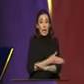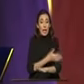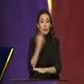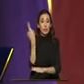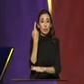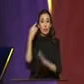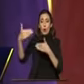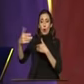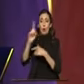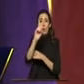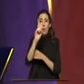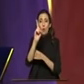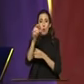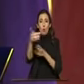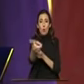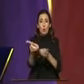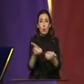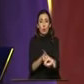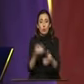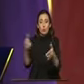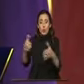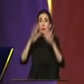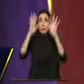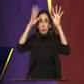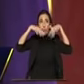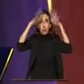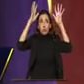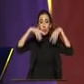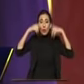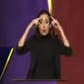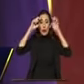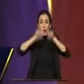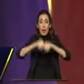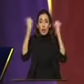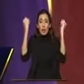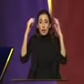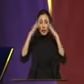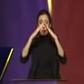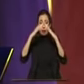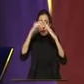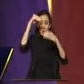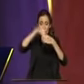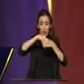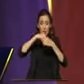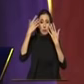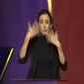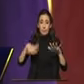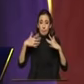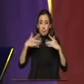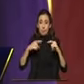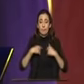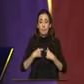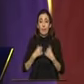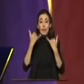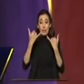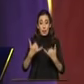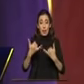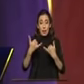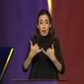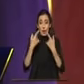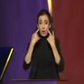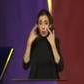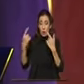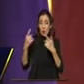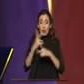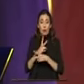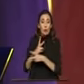sin ventanas, donde caía permanentemente la lluvia más adentro que afuera y donde tenían que